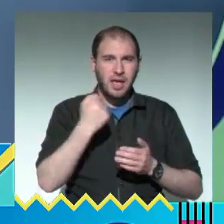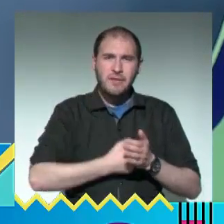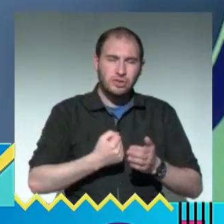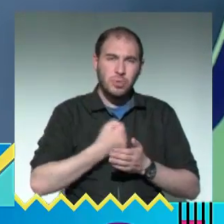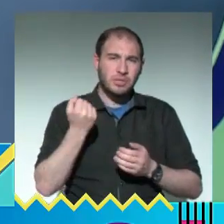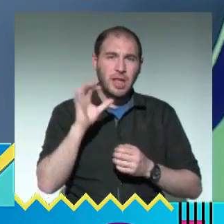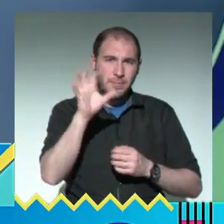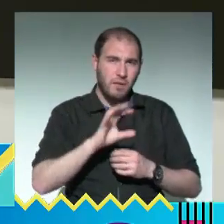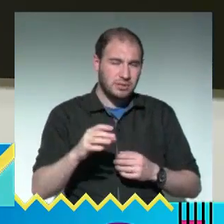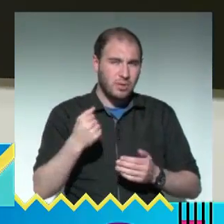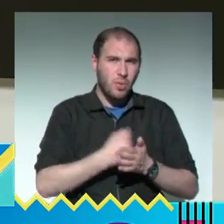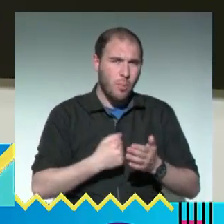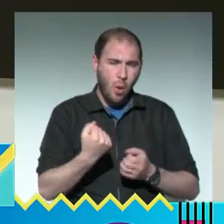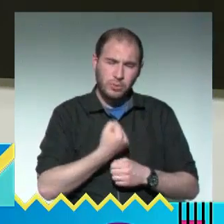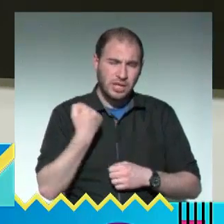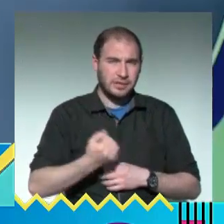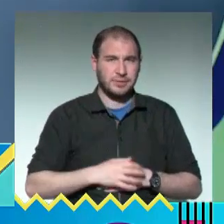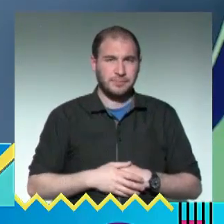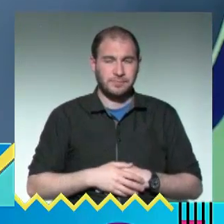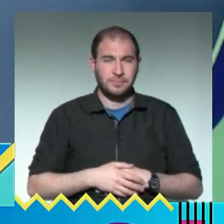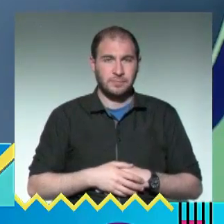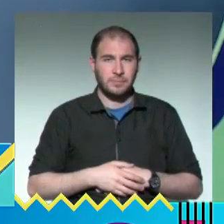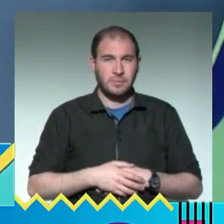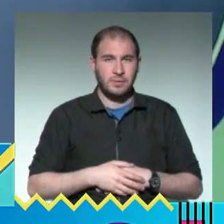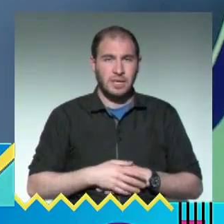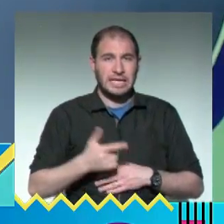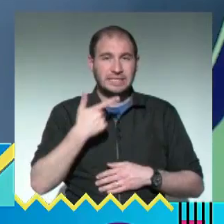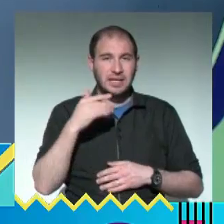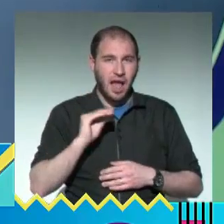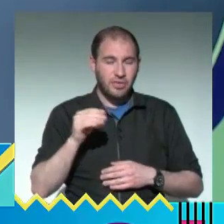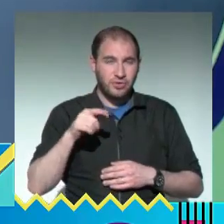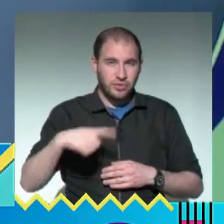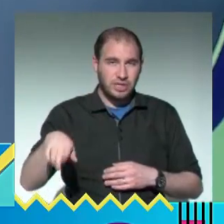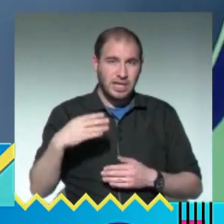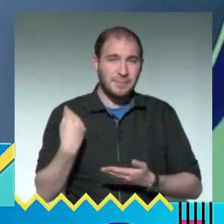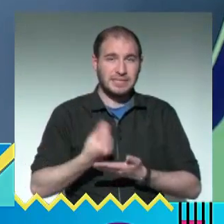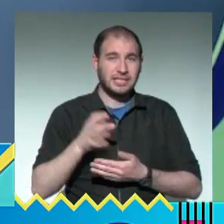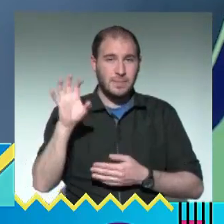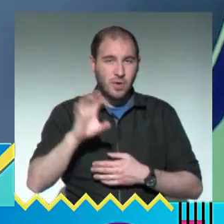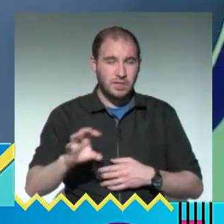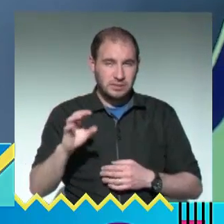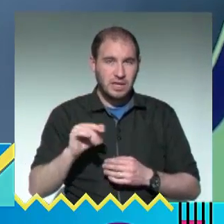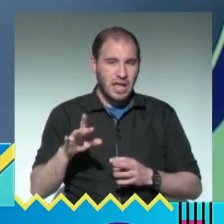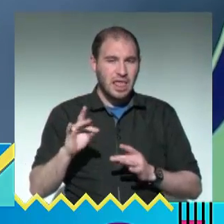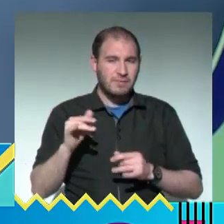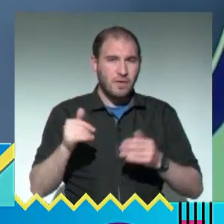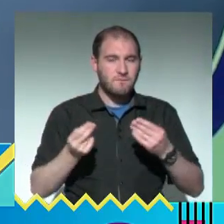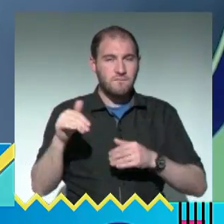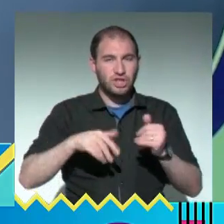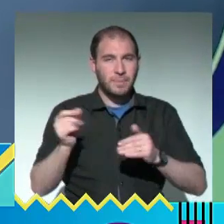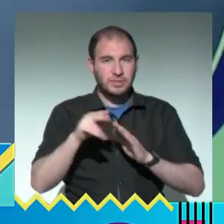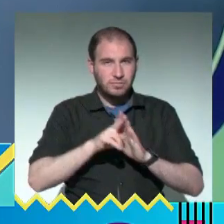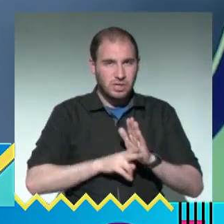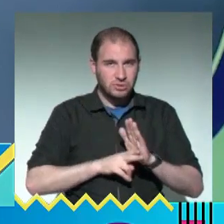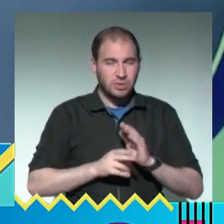muy importante las provincias. Digo, los senadores fundamentalmente, representantes de las provincias, es muy difícil votar un presupuesto donde